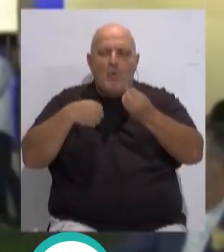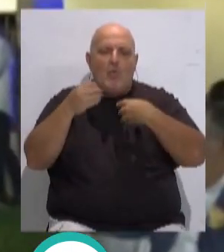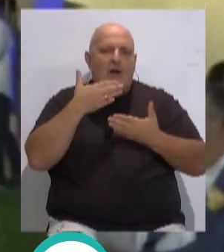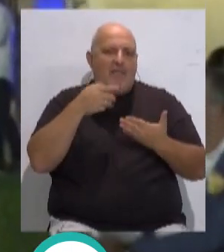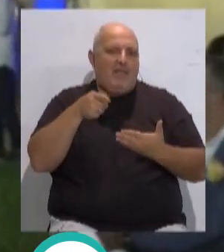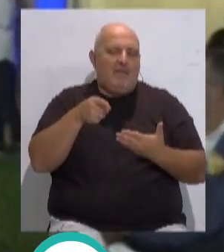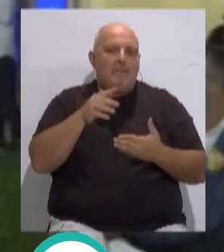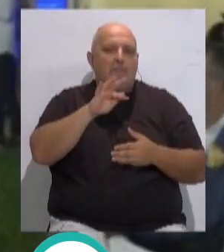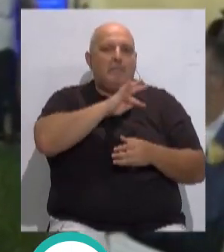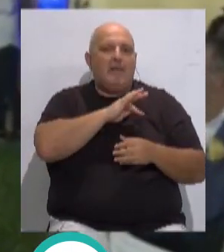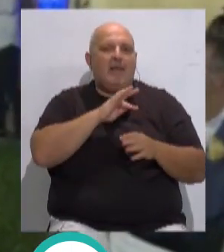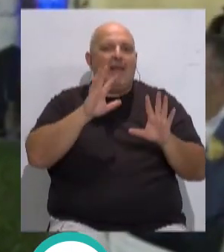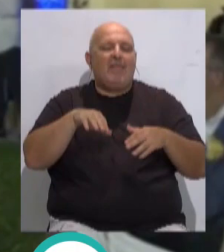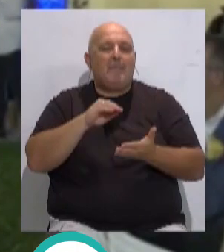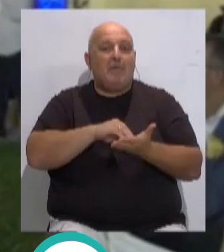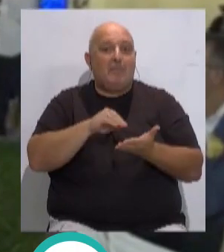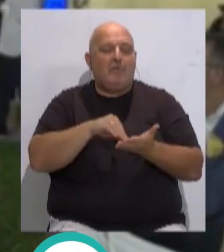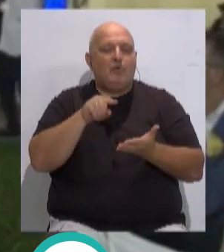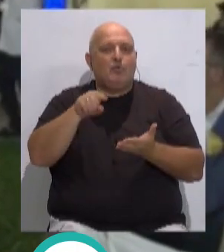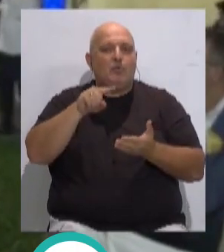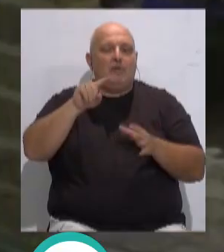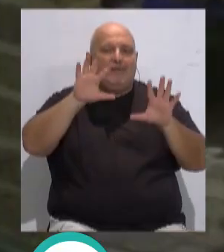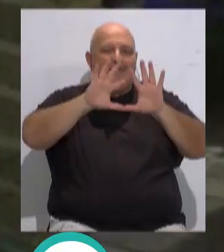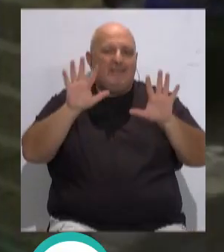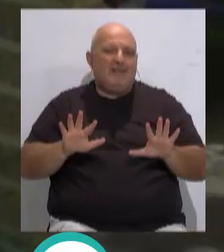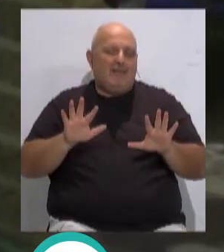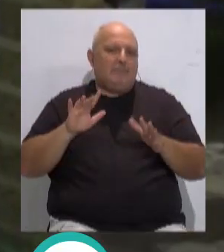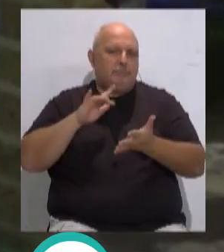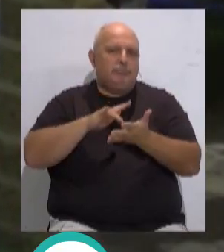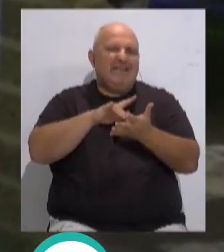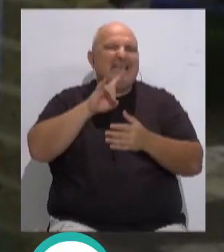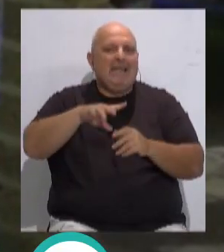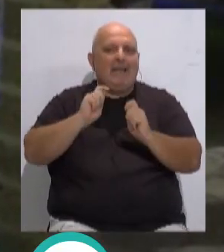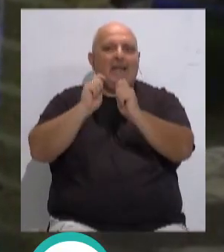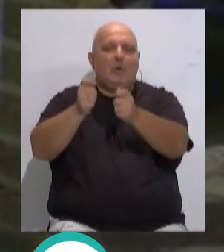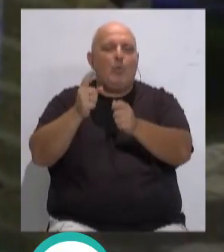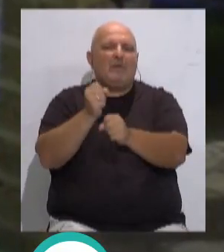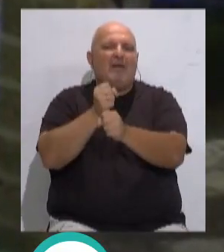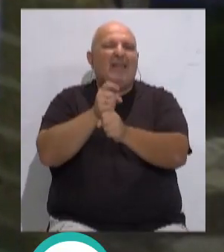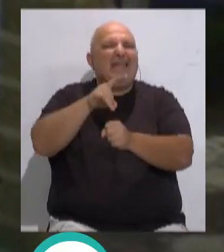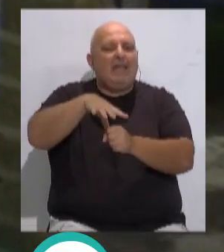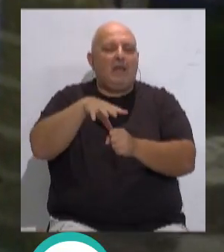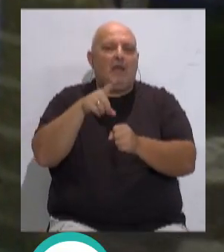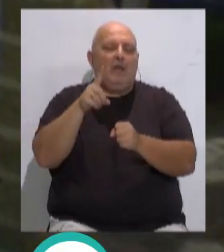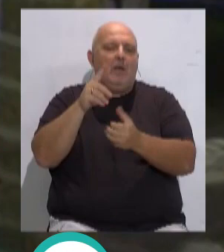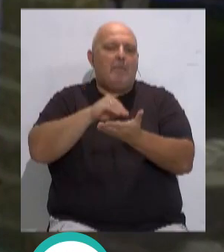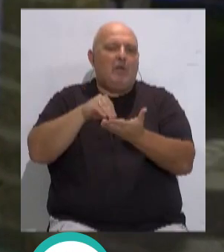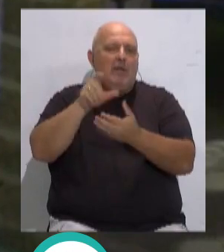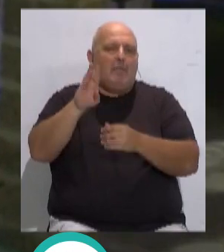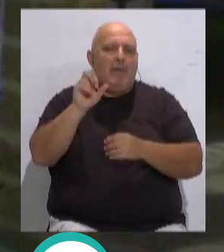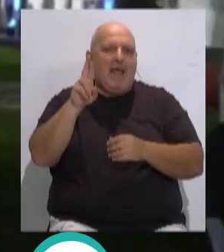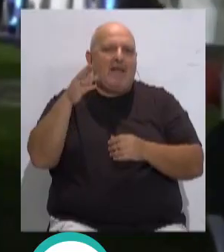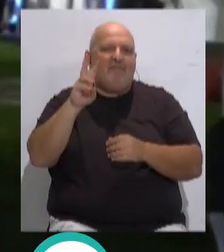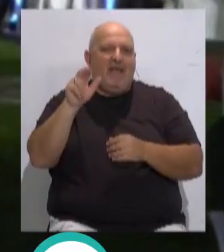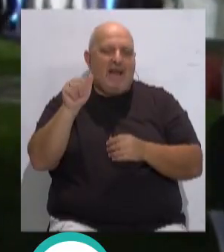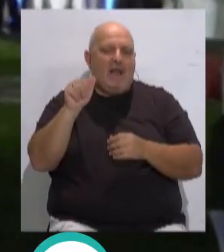testimonios. El premio Cádiz de Periodismo en su 19ª edición ha recaído en un trabajo presentado por la periodista Pilar